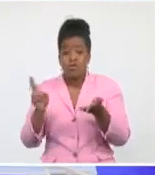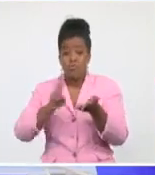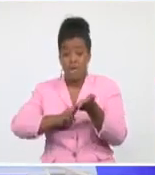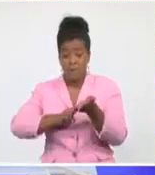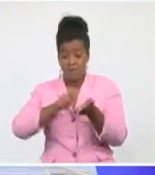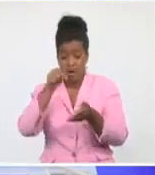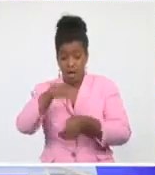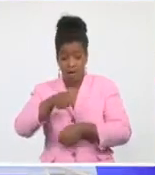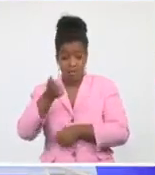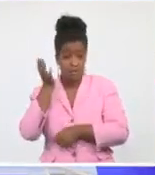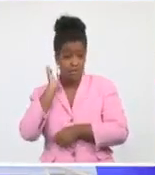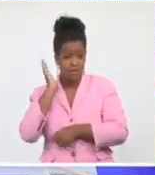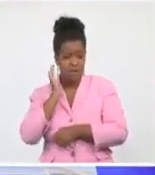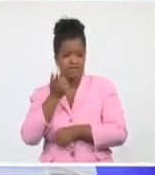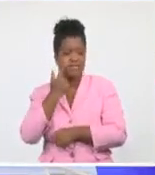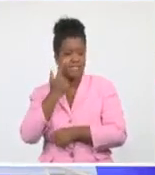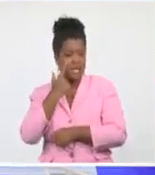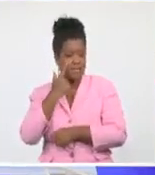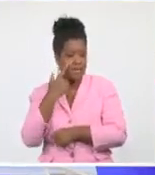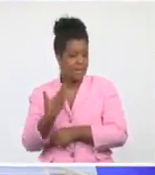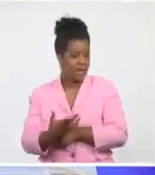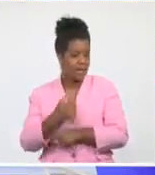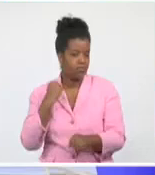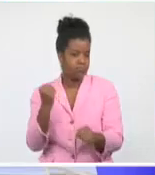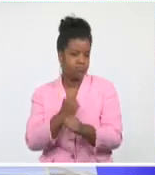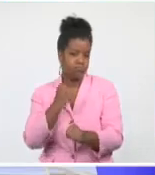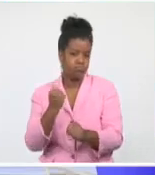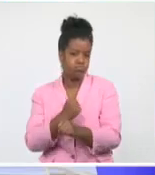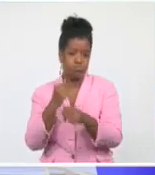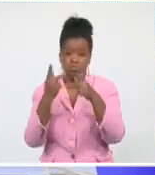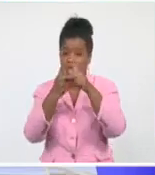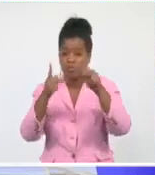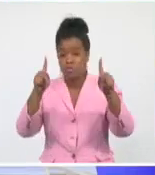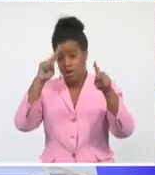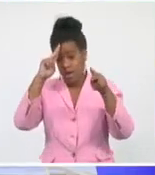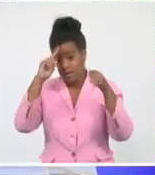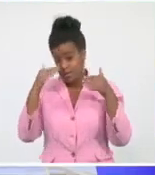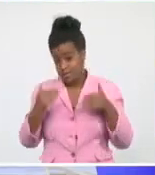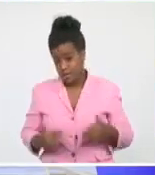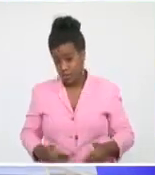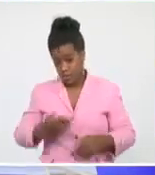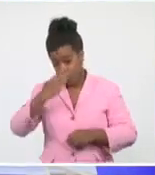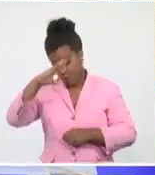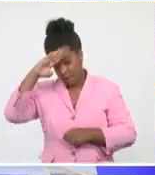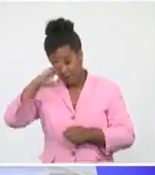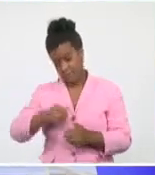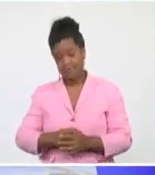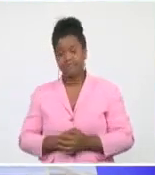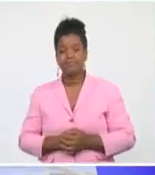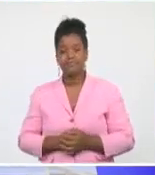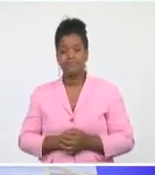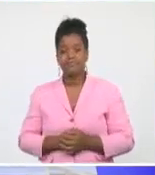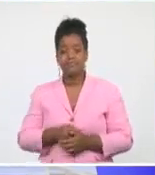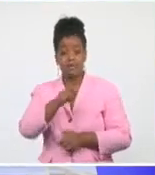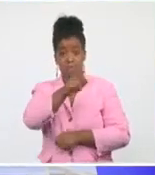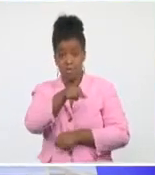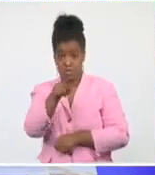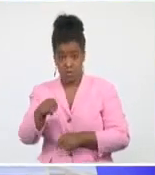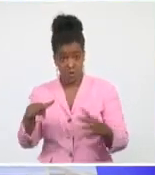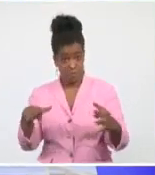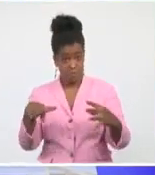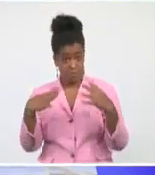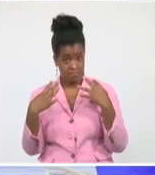conferencia han apreciado el elevado altruismo de los profesionales cubanos de la salud. Excelencias,